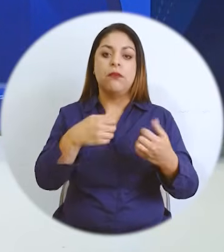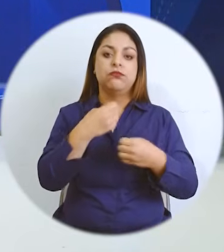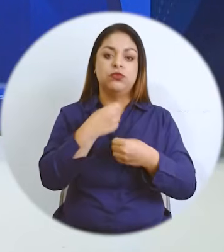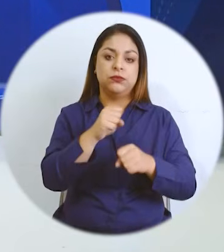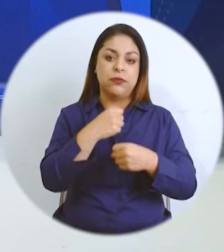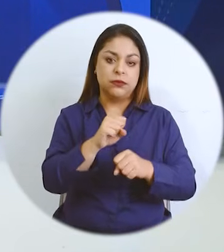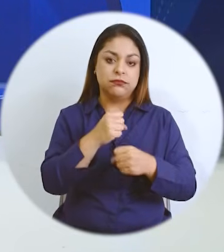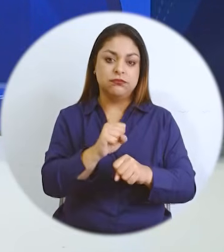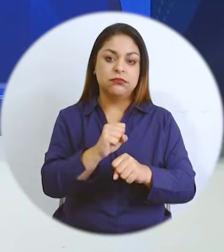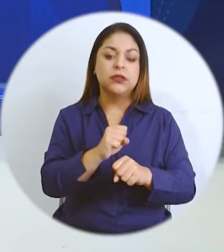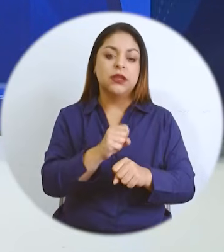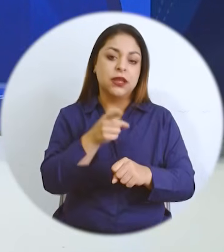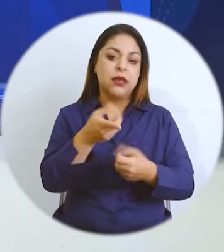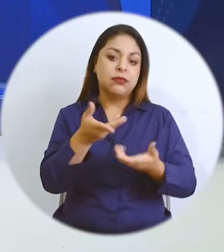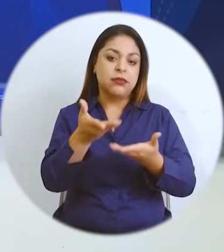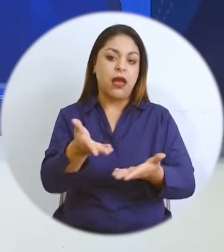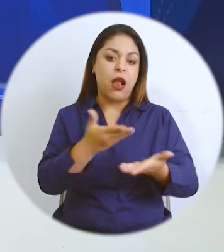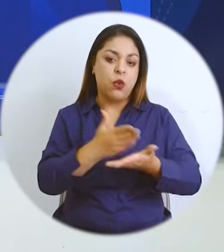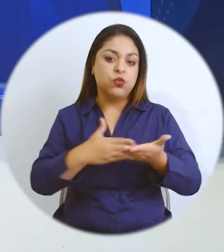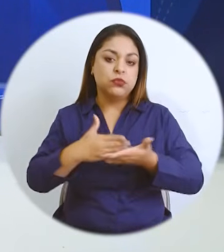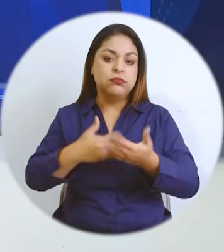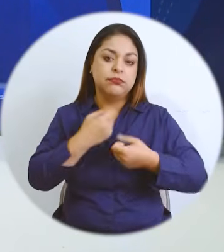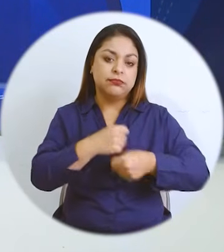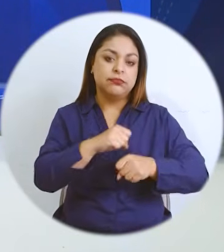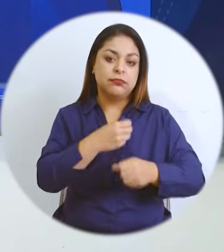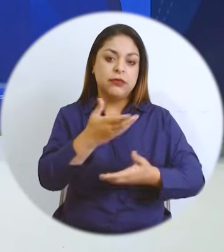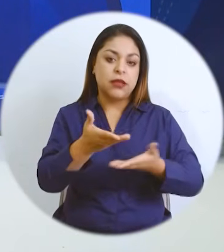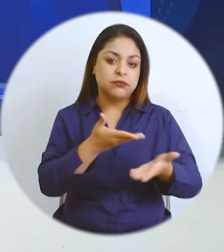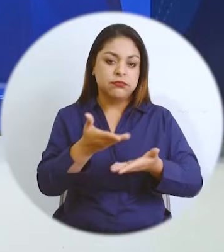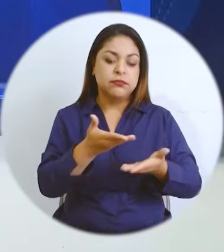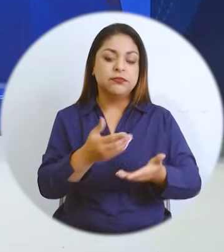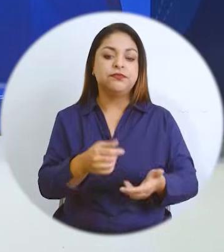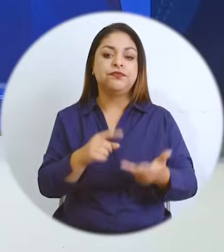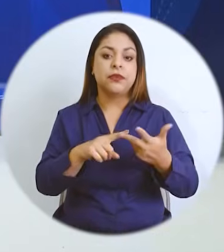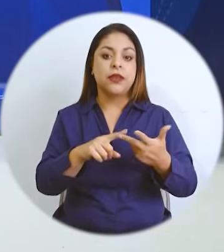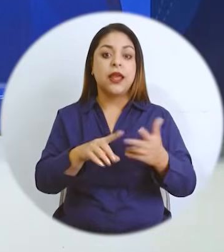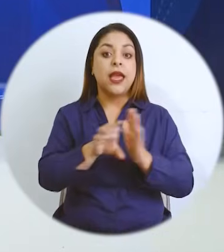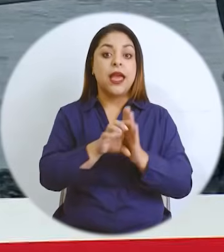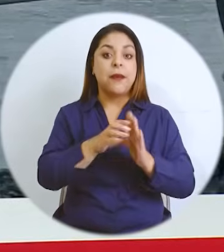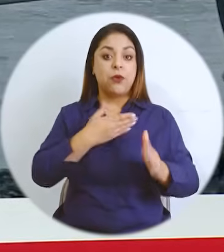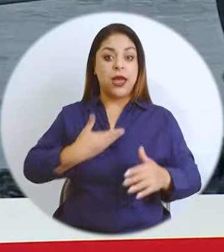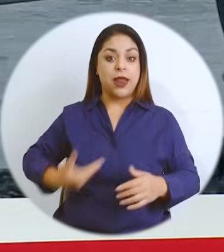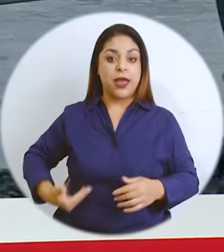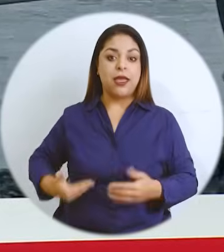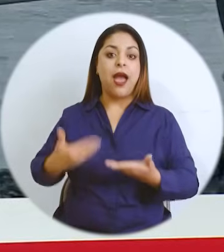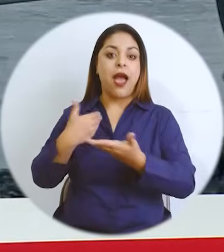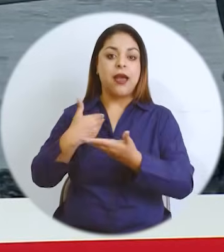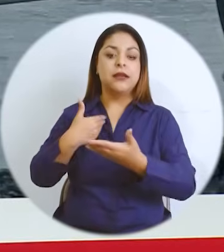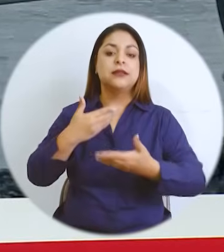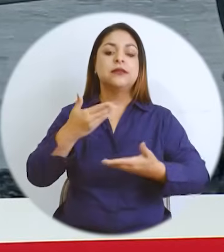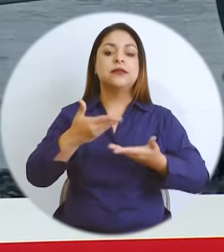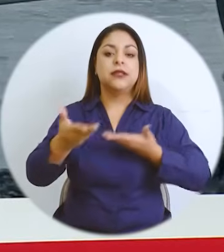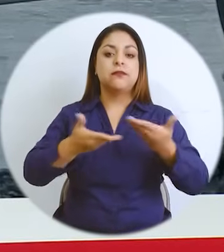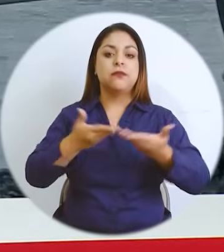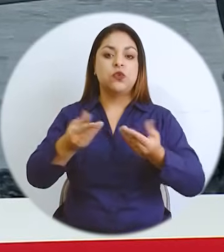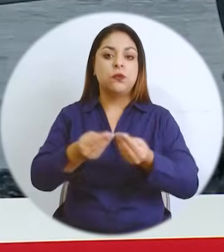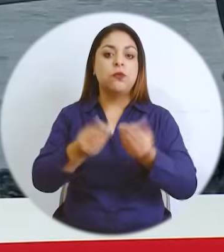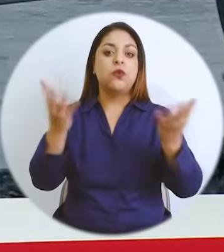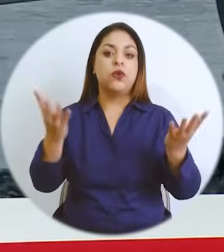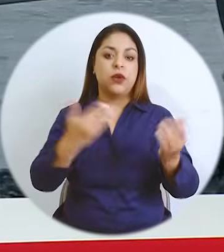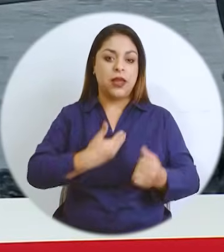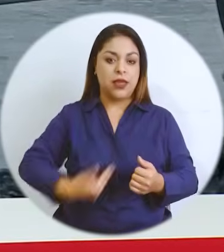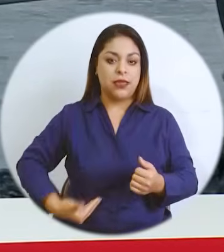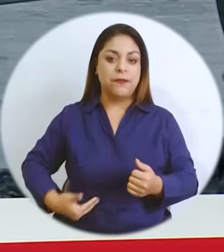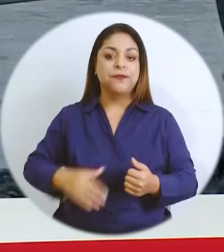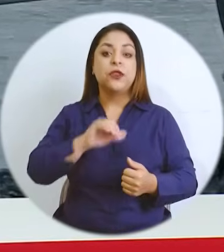municipalidades que brindan el servicio de agua potable; a nivel de Heredia, por ejemplo, la empresa Servicios Públicos de Heredia; y un actor importantísimo